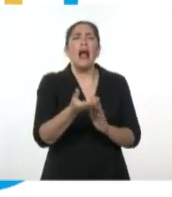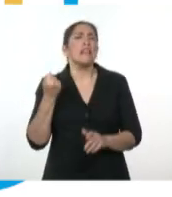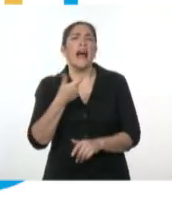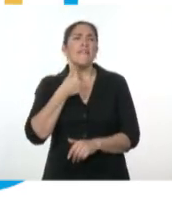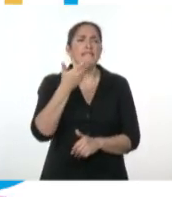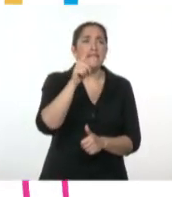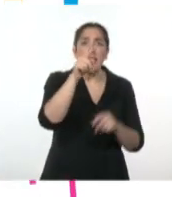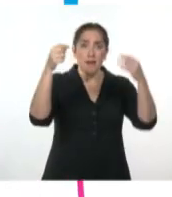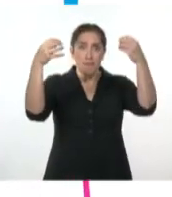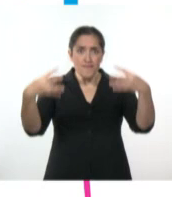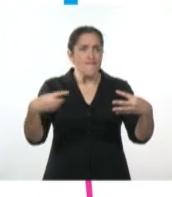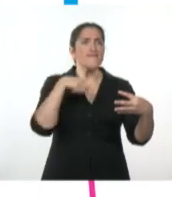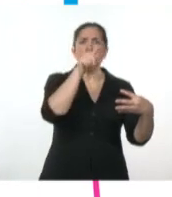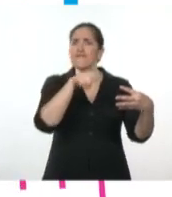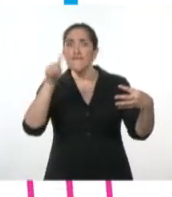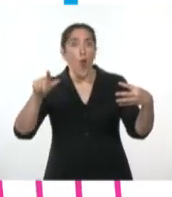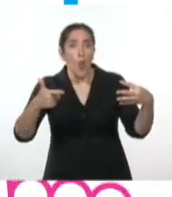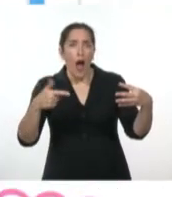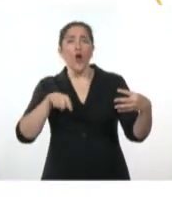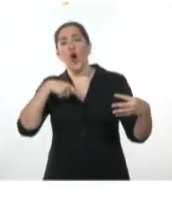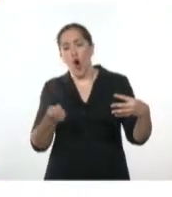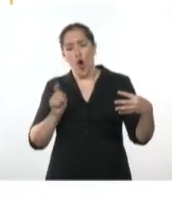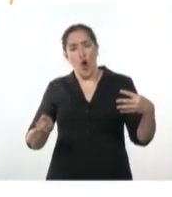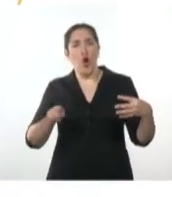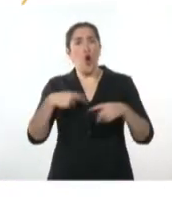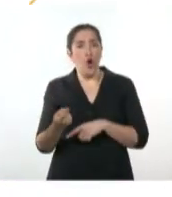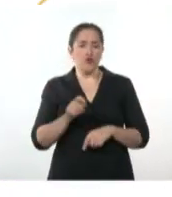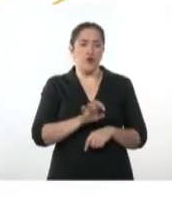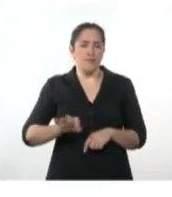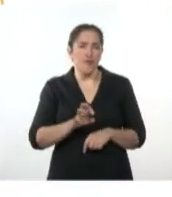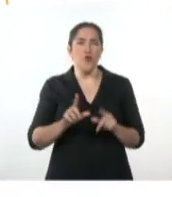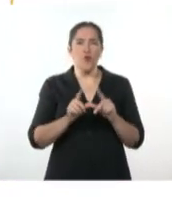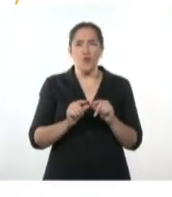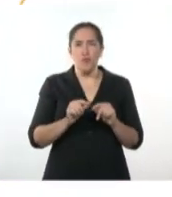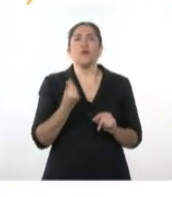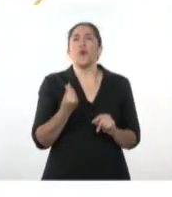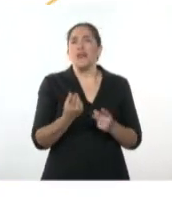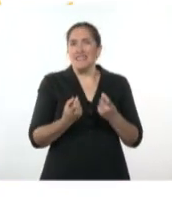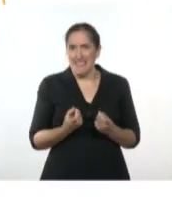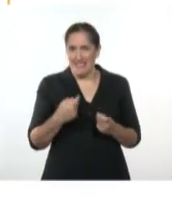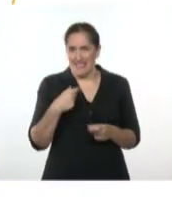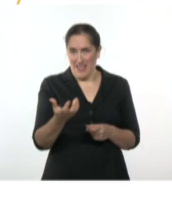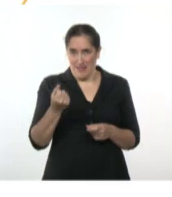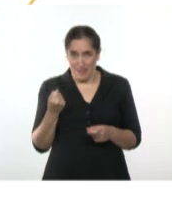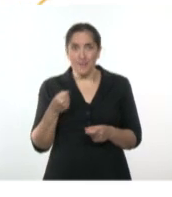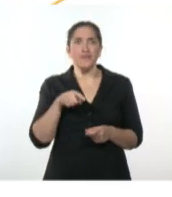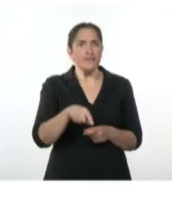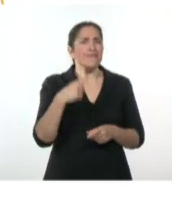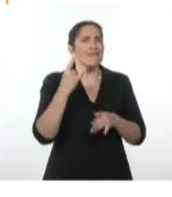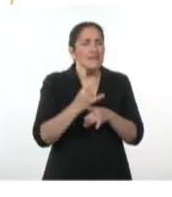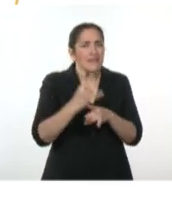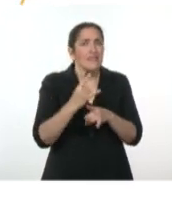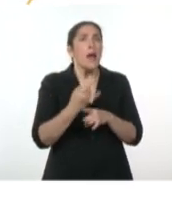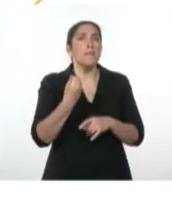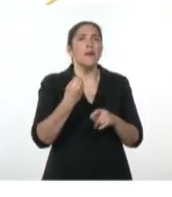Si no está en la pantalla, marca otro importe y escribí el monto que quieras. Eso sí, debe ser siempre múltiplo